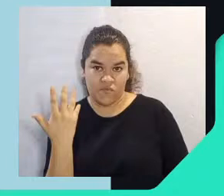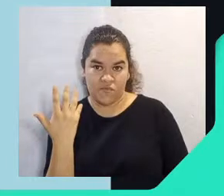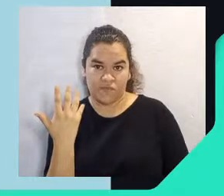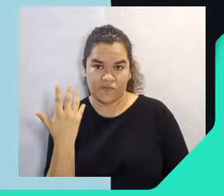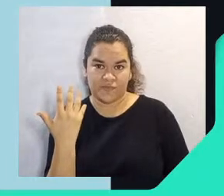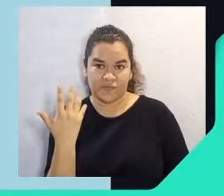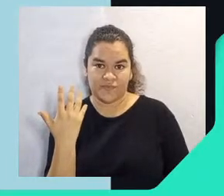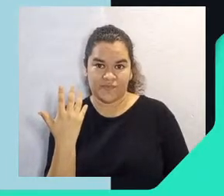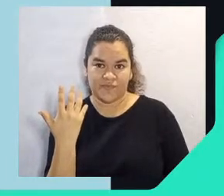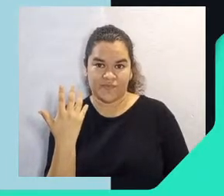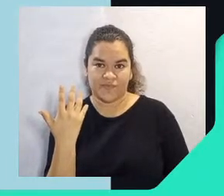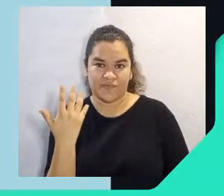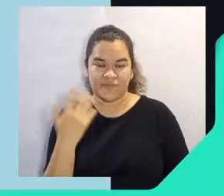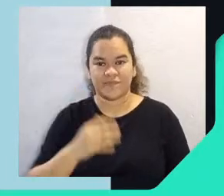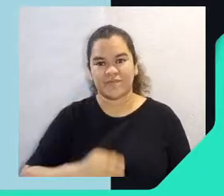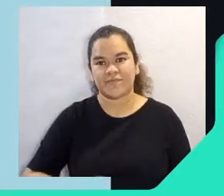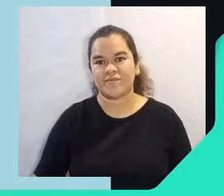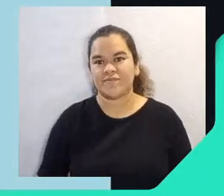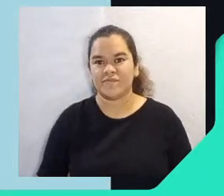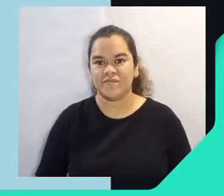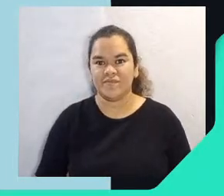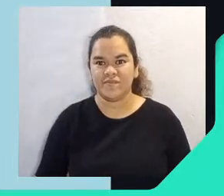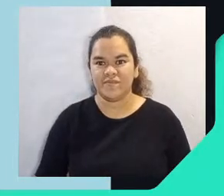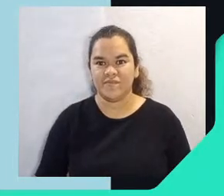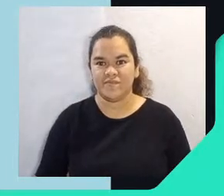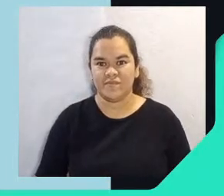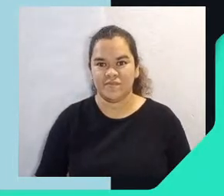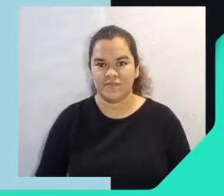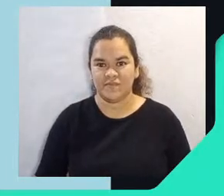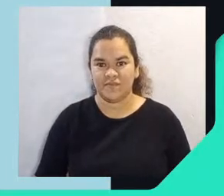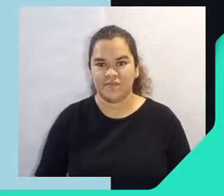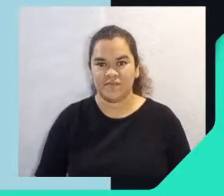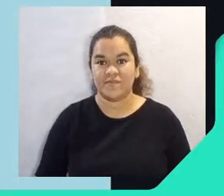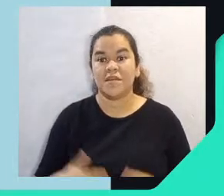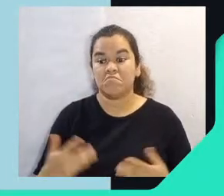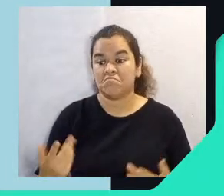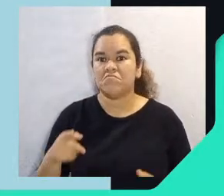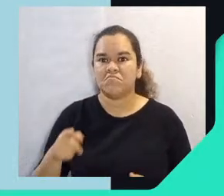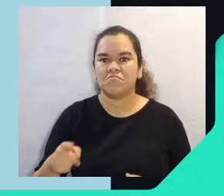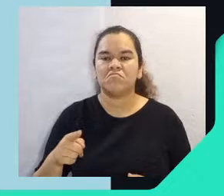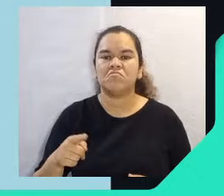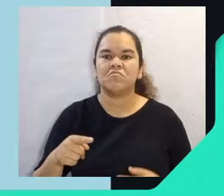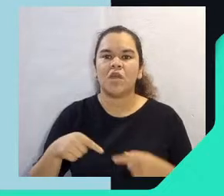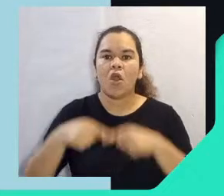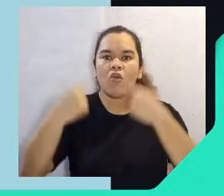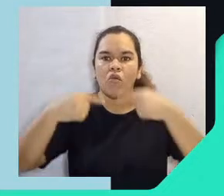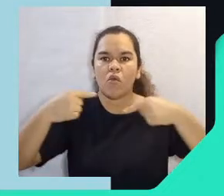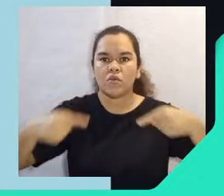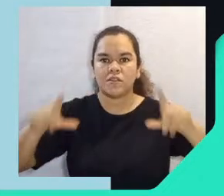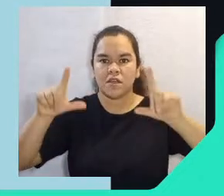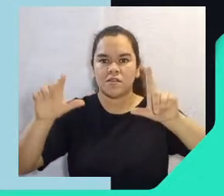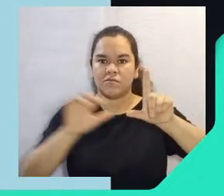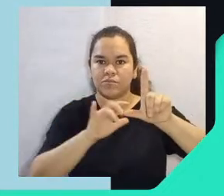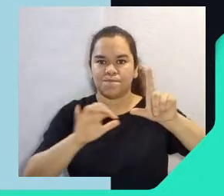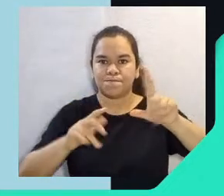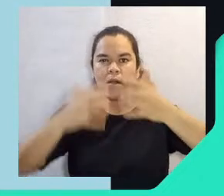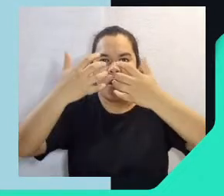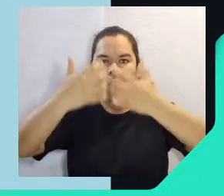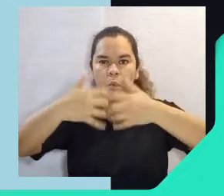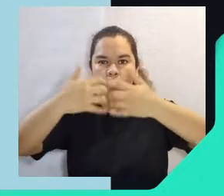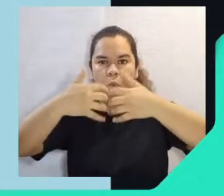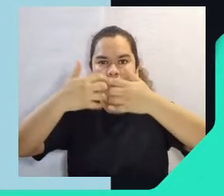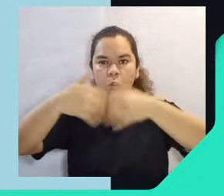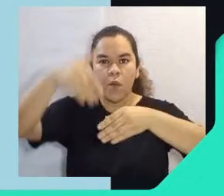todo esto mediado por desarrollos de software, por herramientas como la que